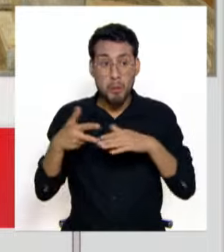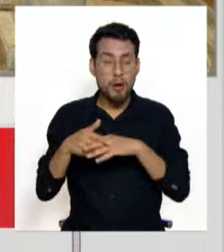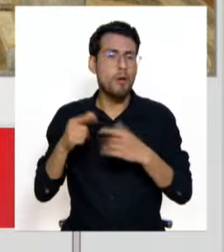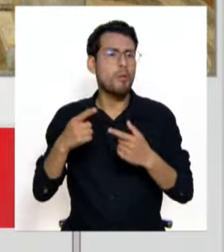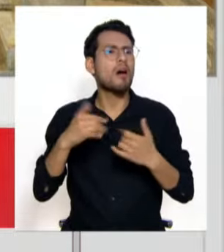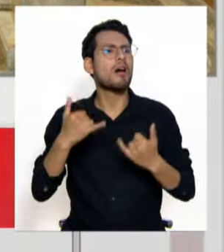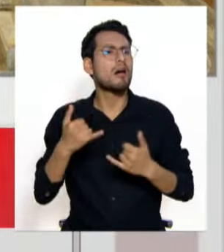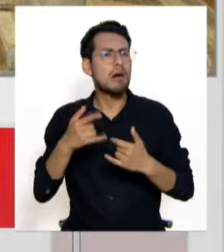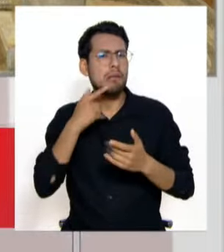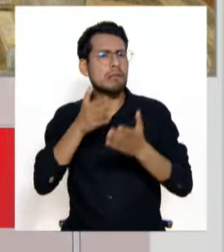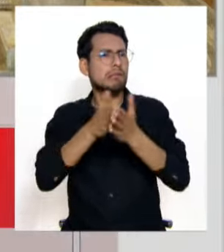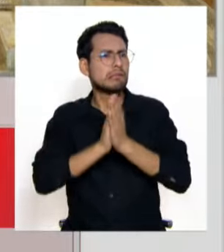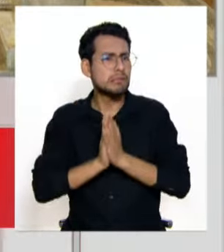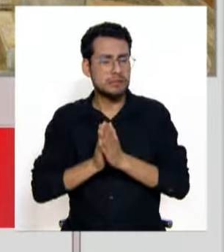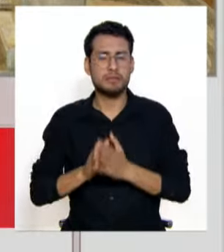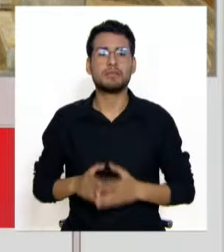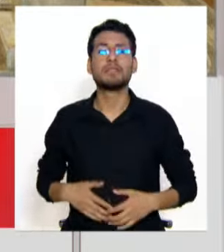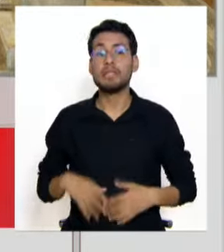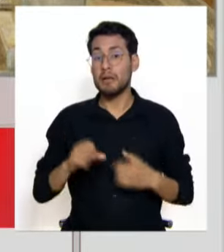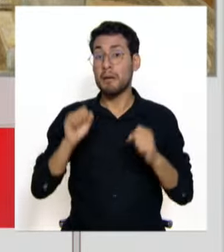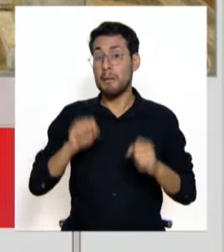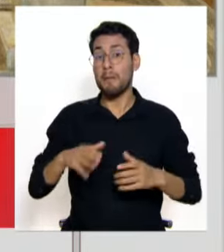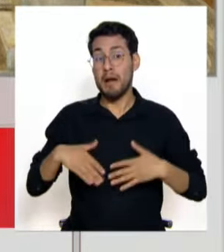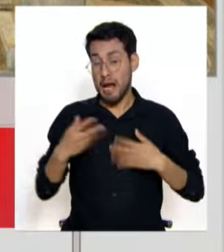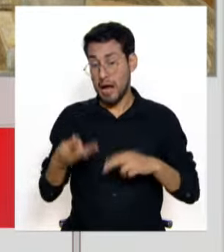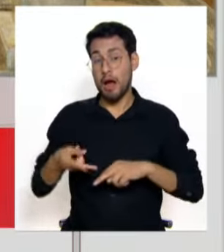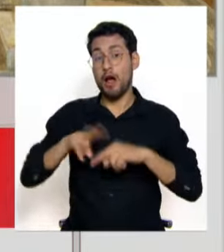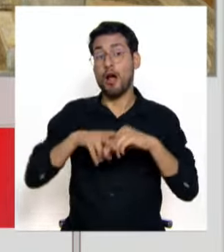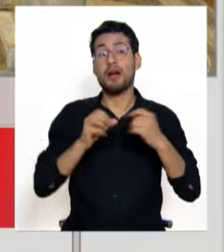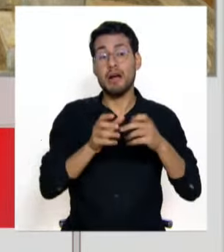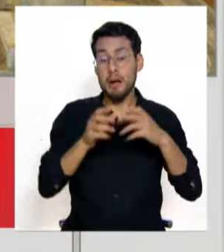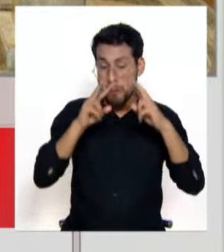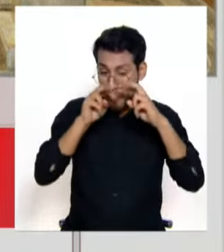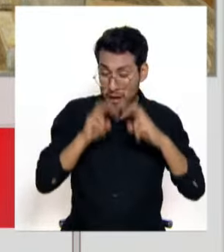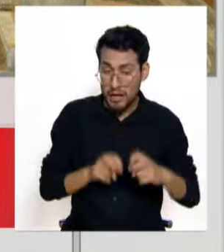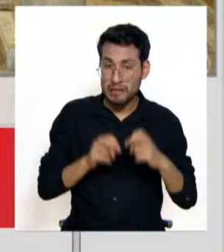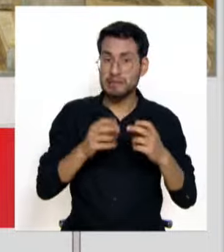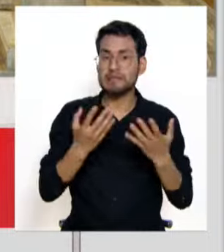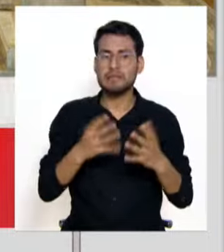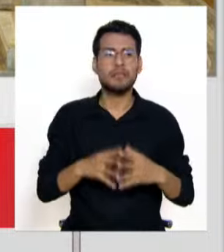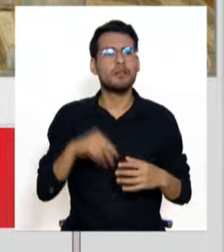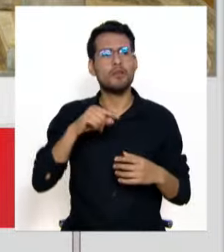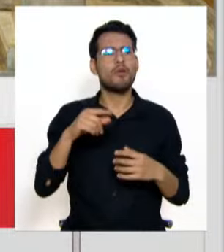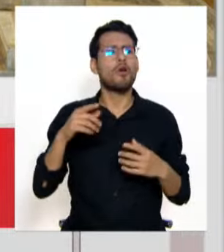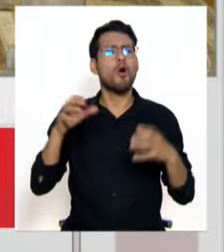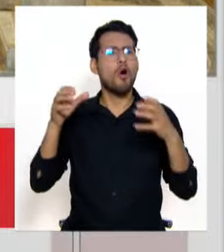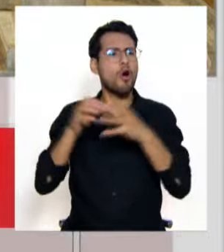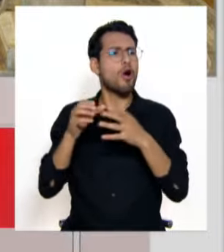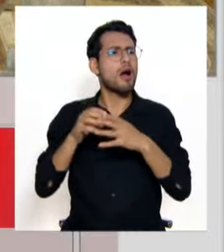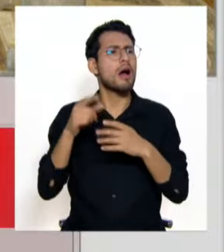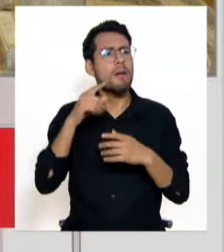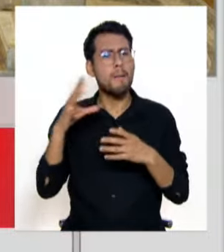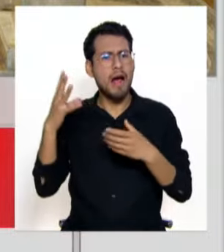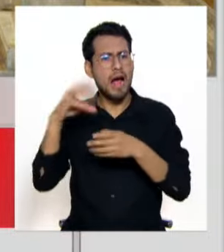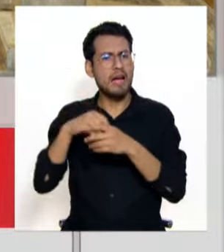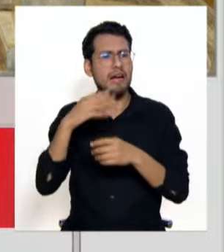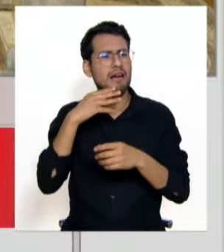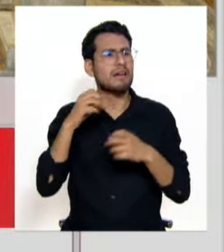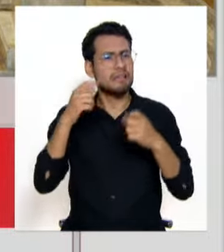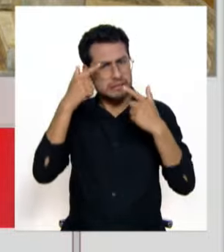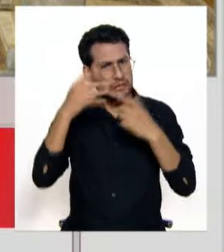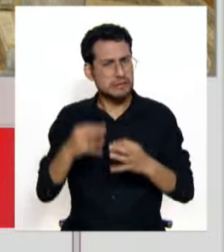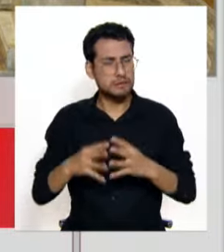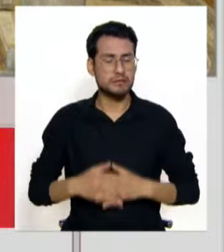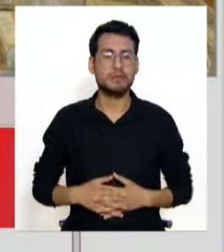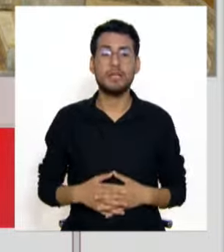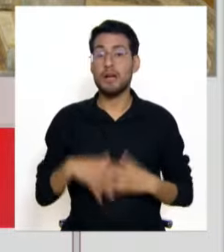se está solicitando que todavía se pueda también permitir el análisis técnico de los organismos involucrados en esta